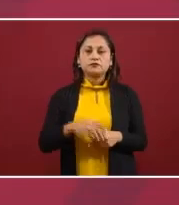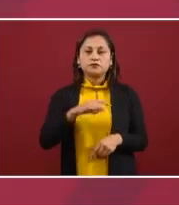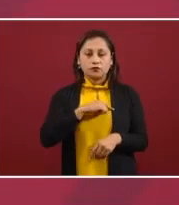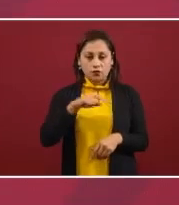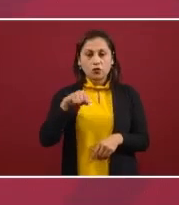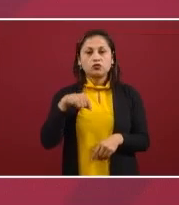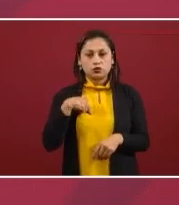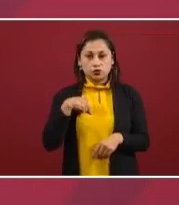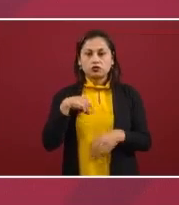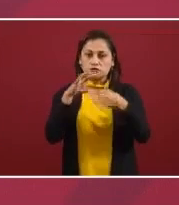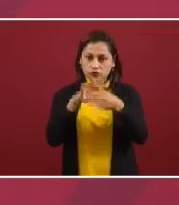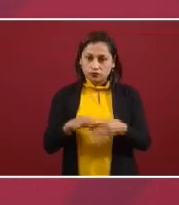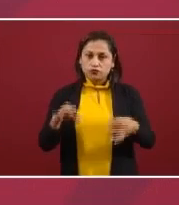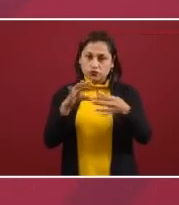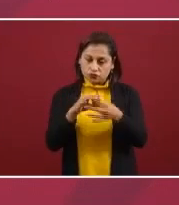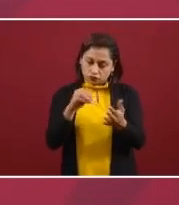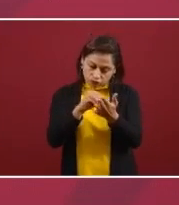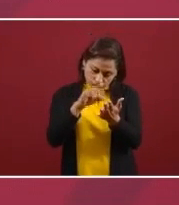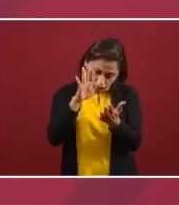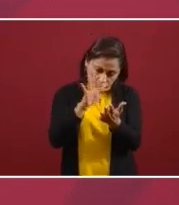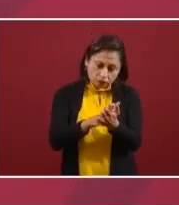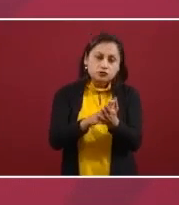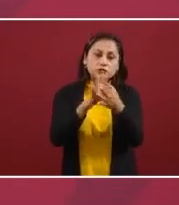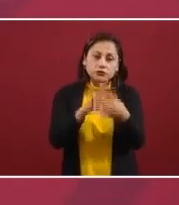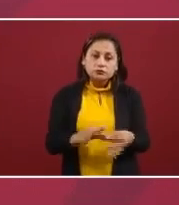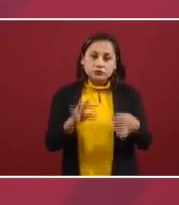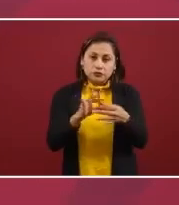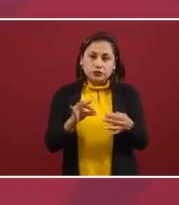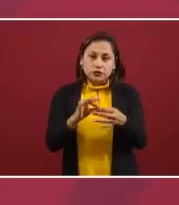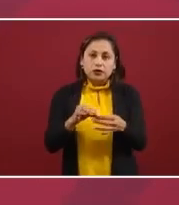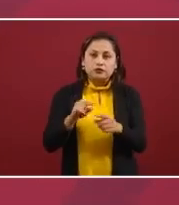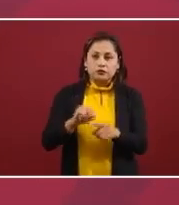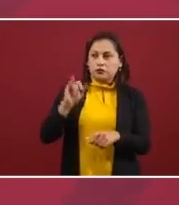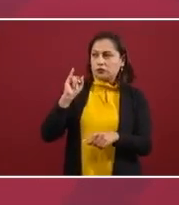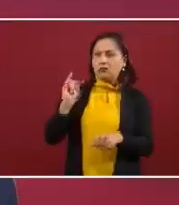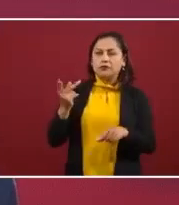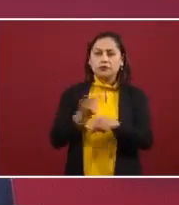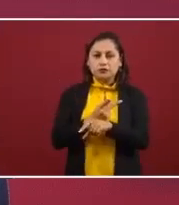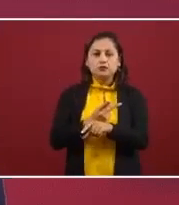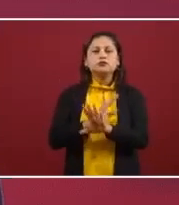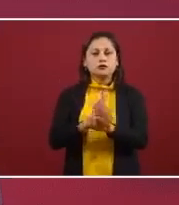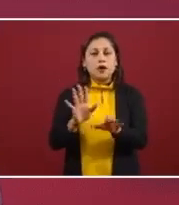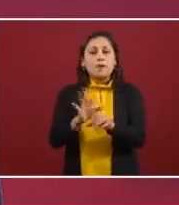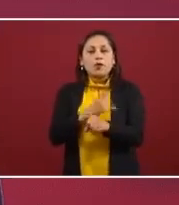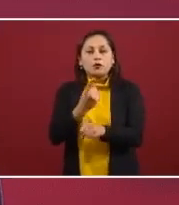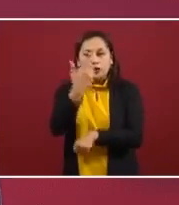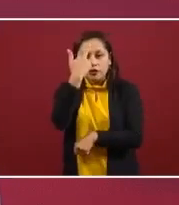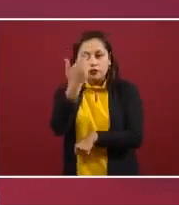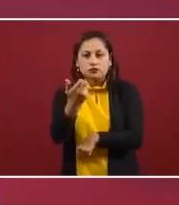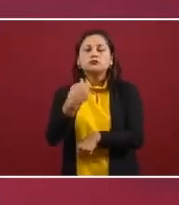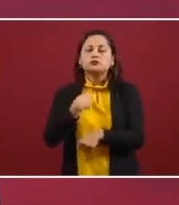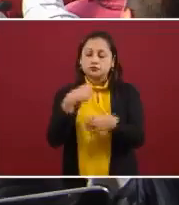fundamentar el por qué se actúa de esta manera, de esta forma, y estoy dispuesto